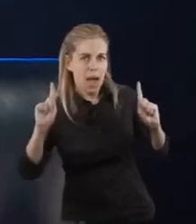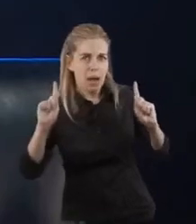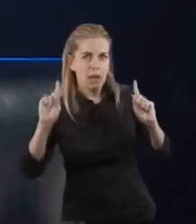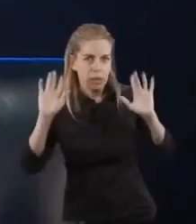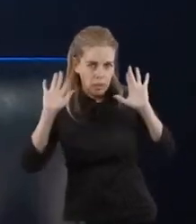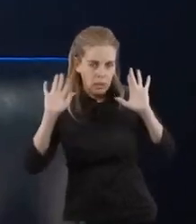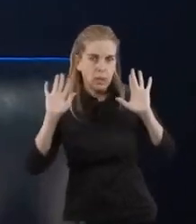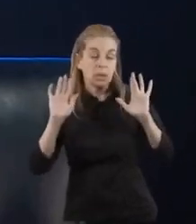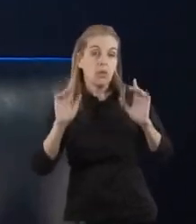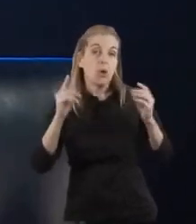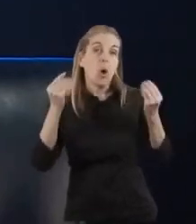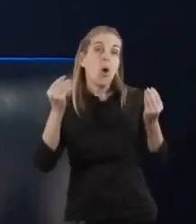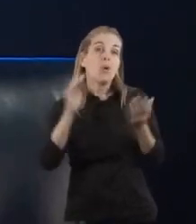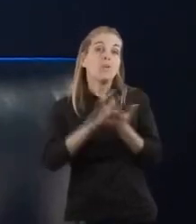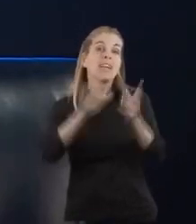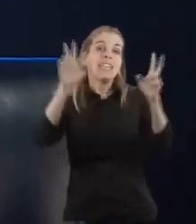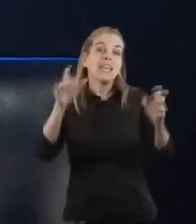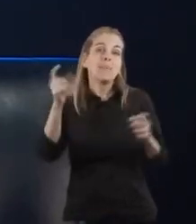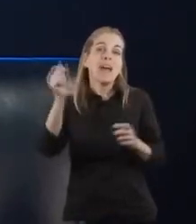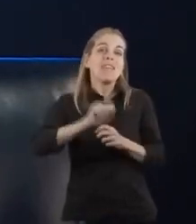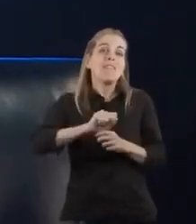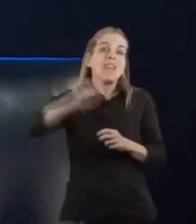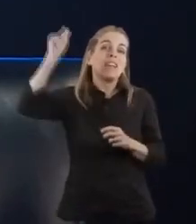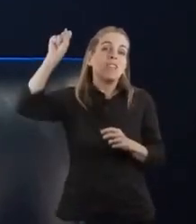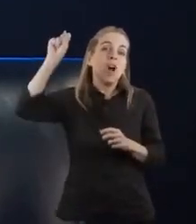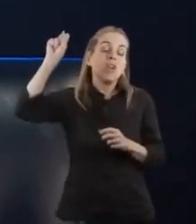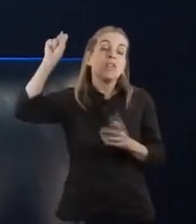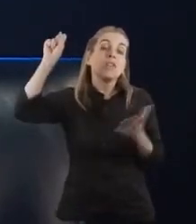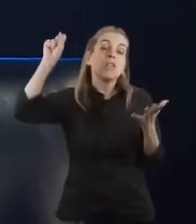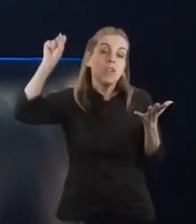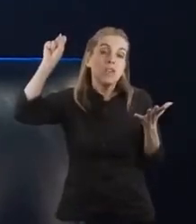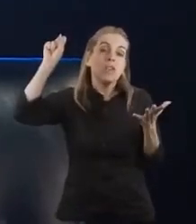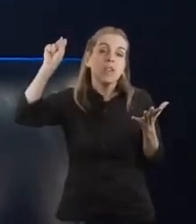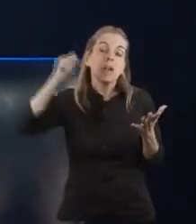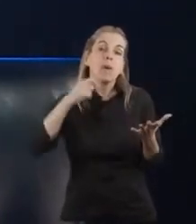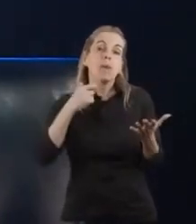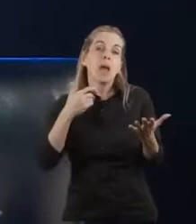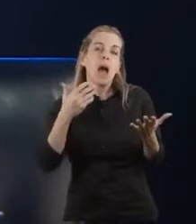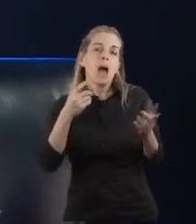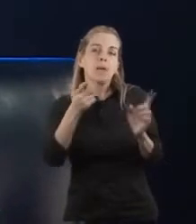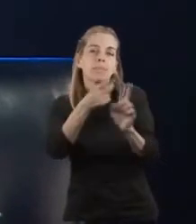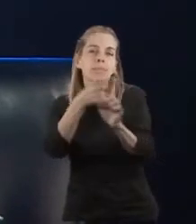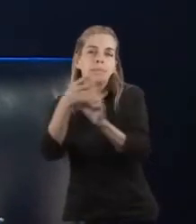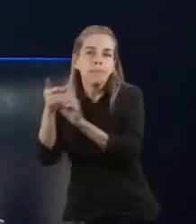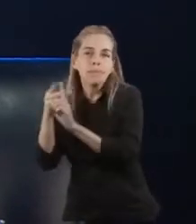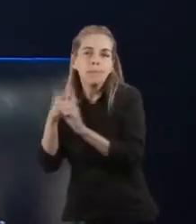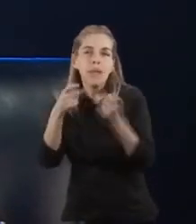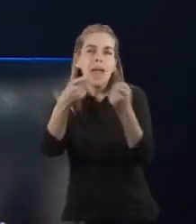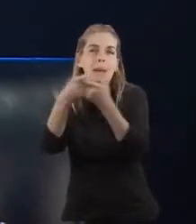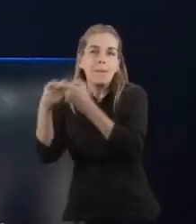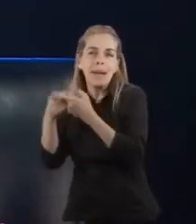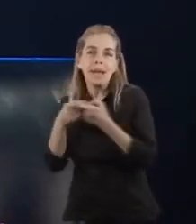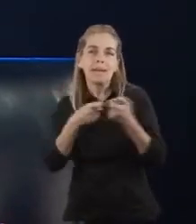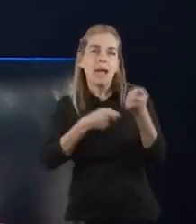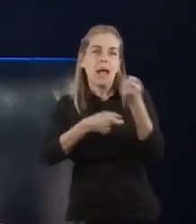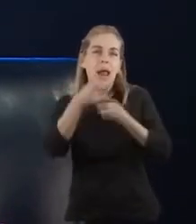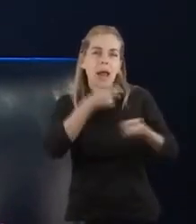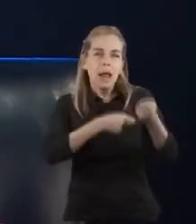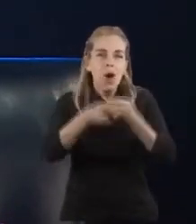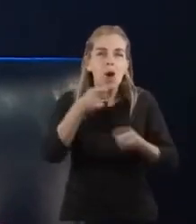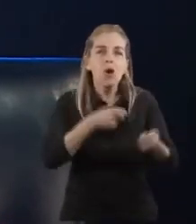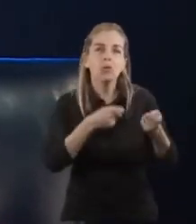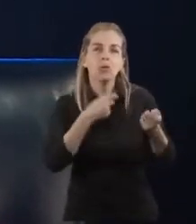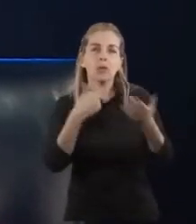y la expectativa de inflación estamos trabajando directamente con cada con los empresarios con los comerciantes y